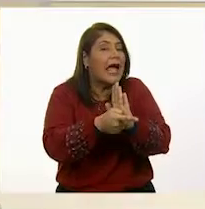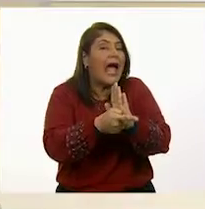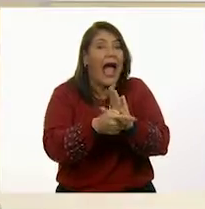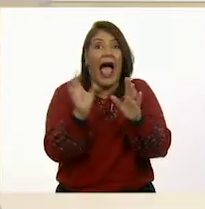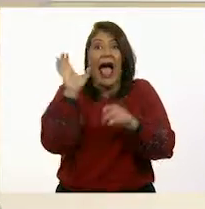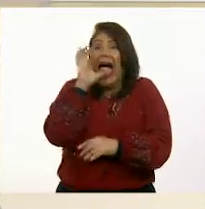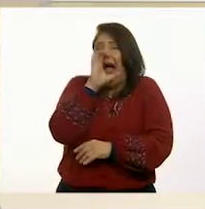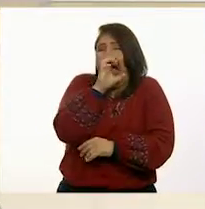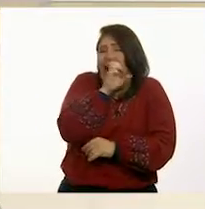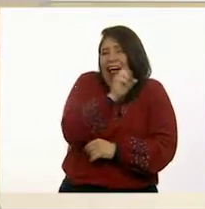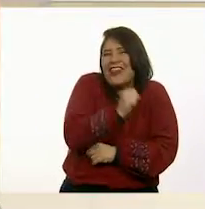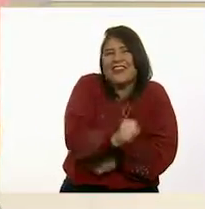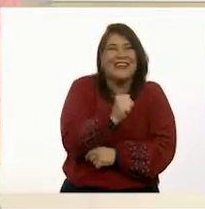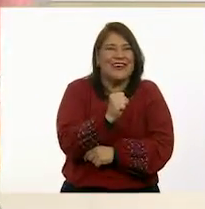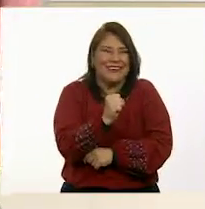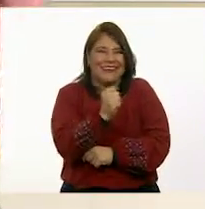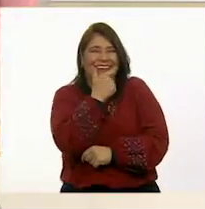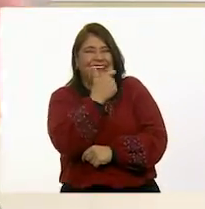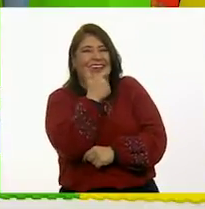¡Calor!